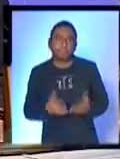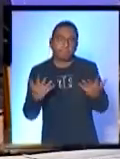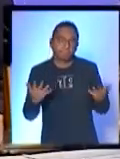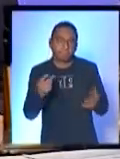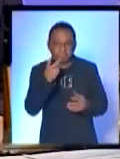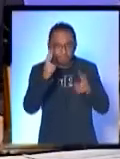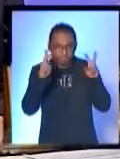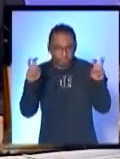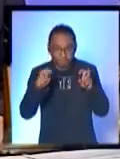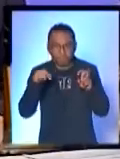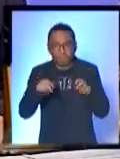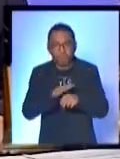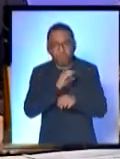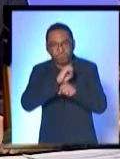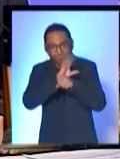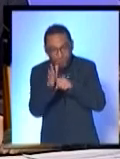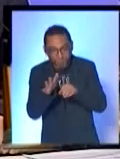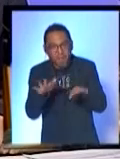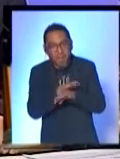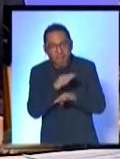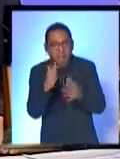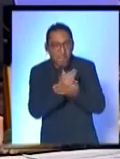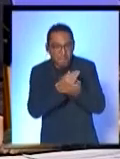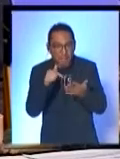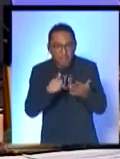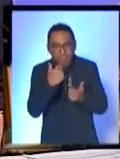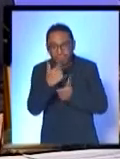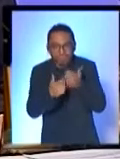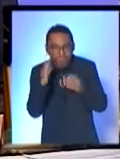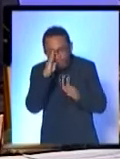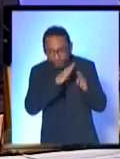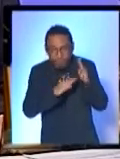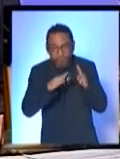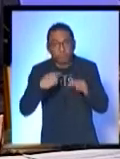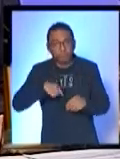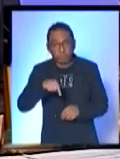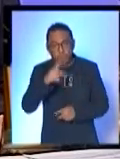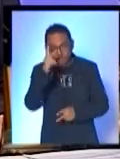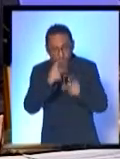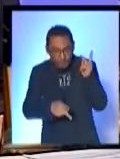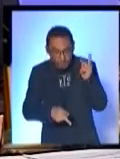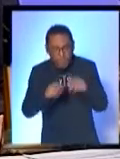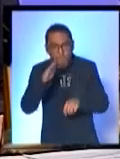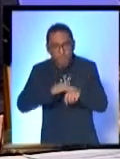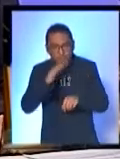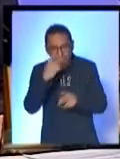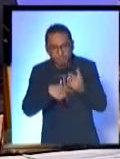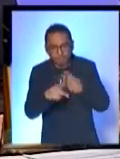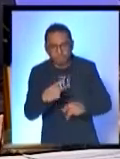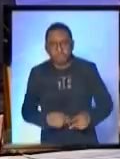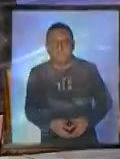tema de la pandemia y la situación económica en la capital. Nosotros hacemos una pausa, regresamos con más.